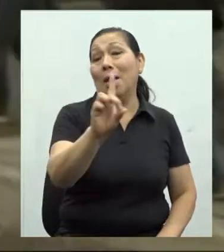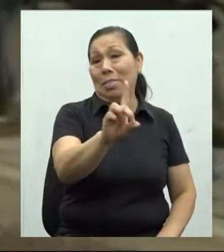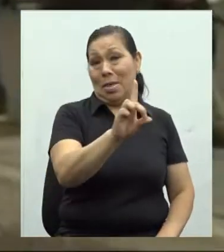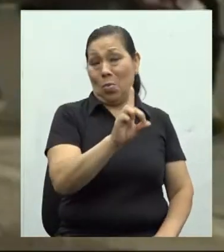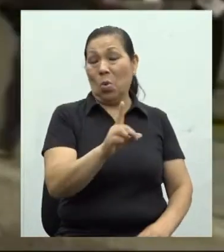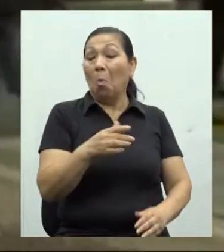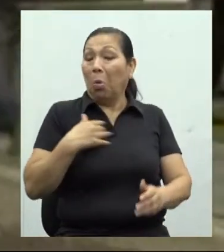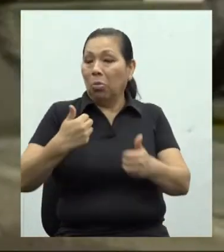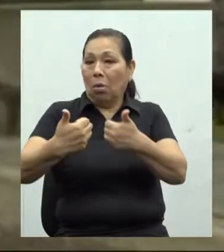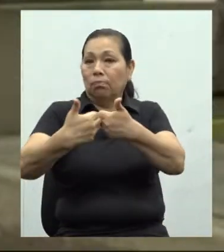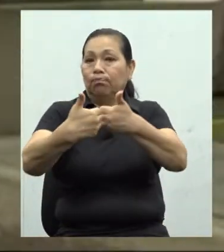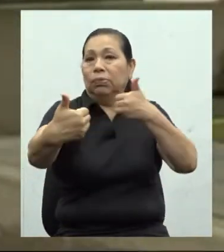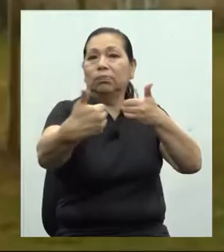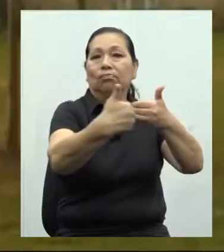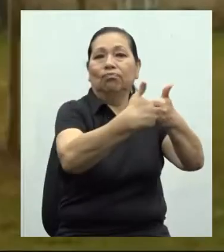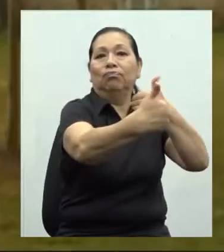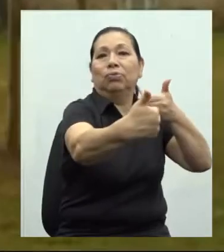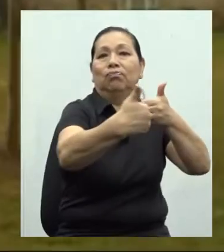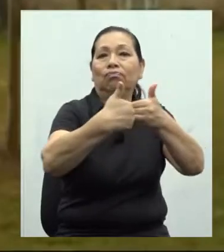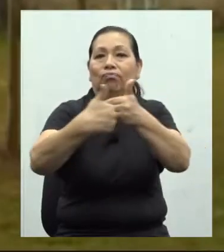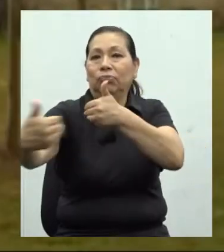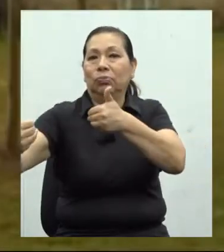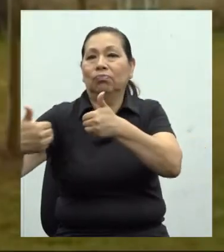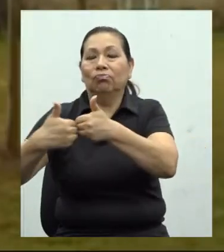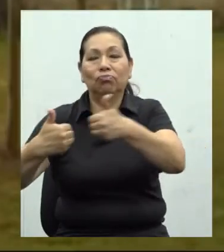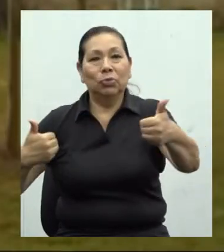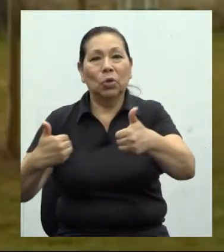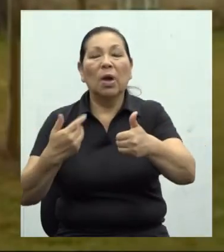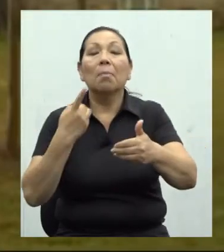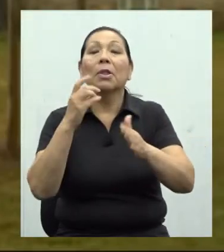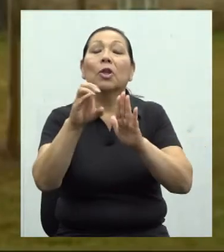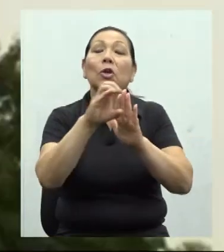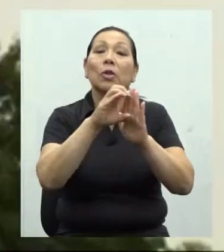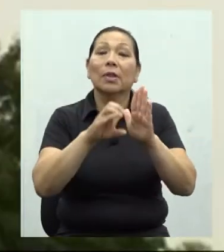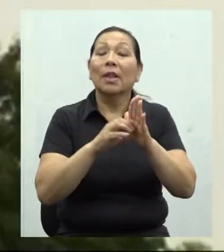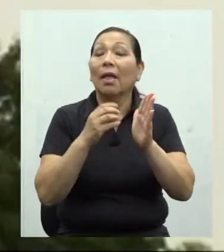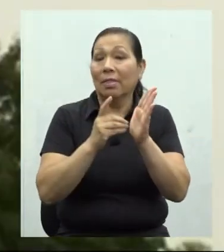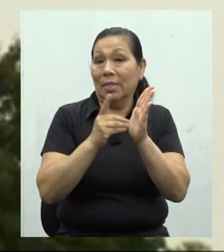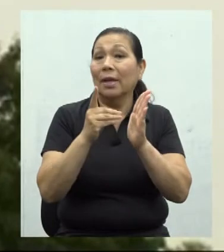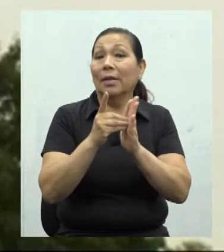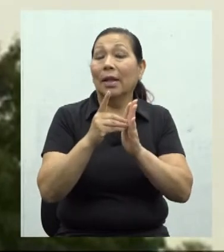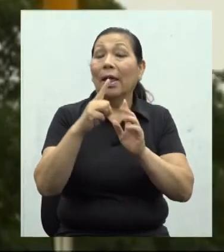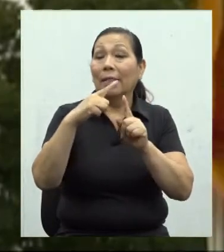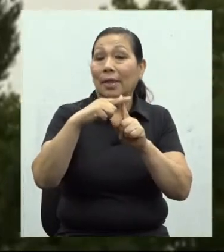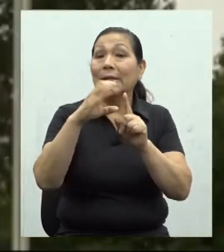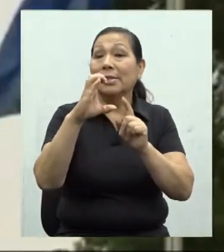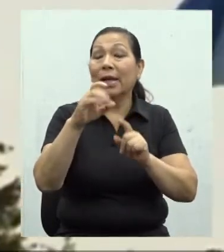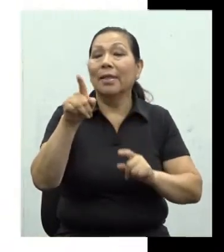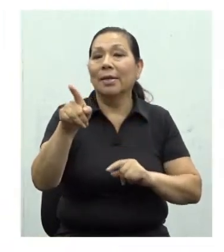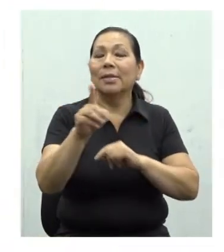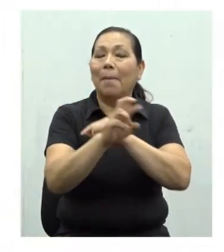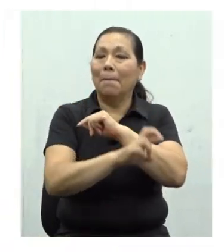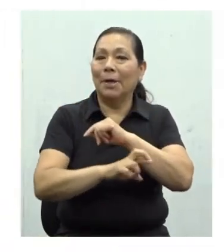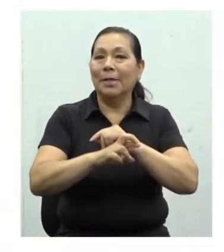intenten separarse. Esto viola el orden constitucional, sostiene el dictamen del TC germano.